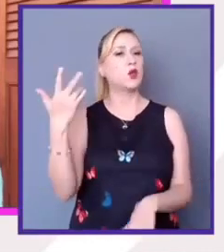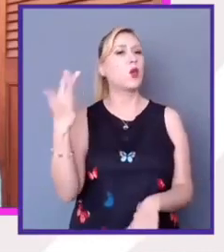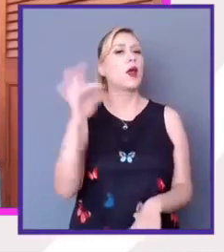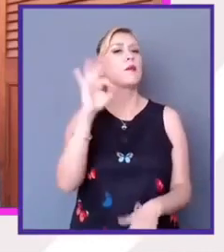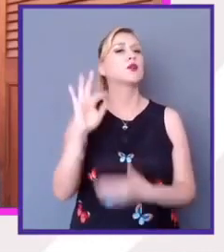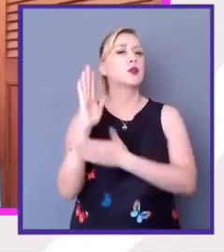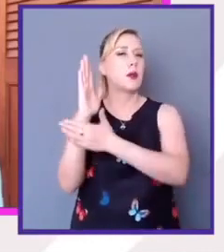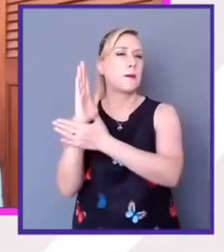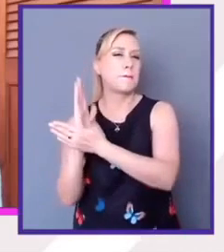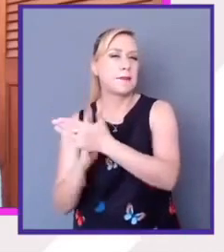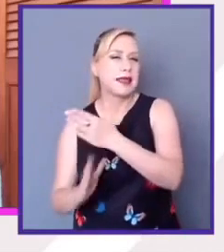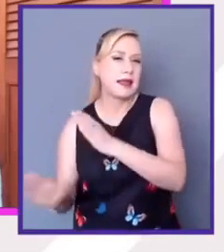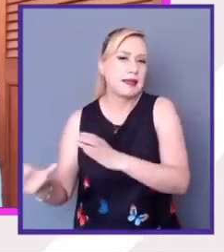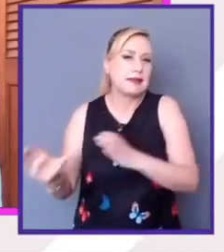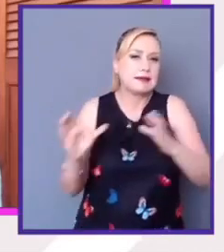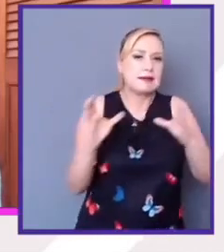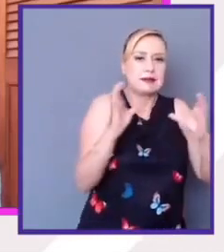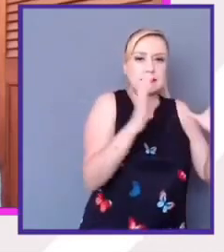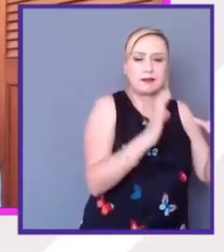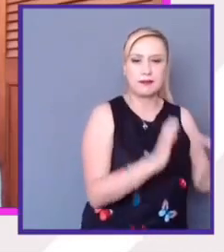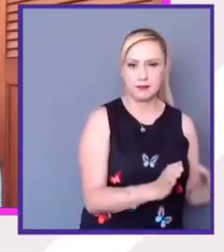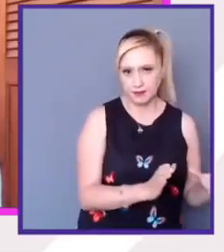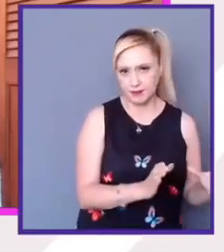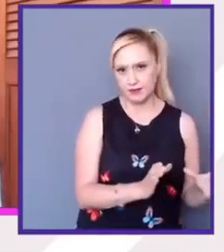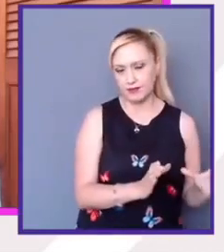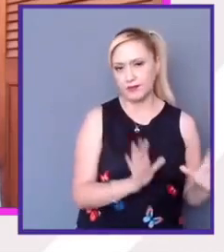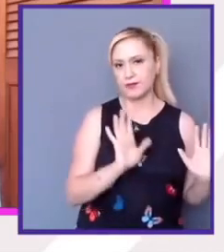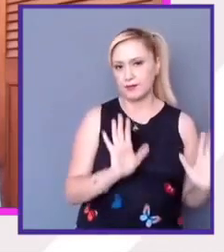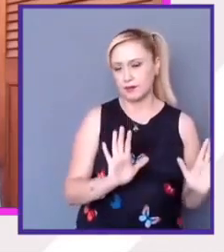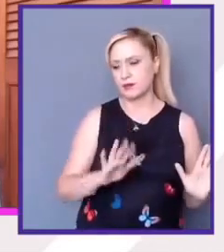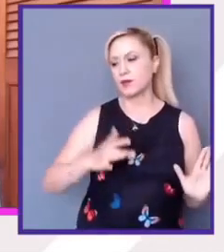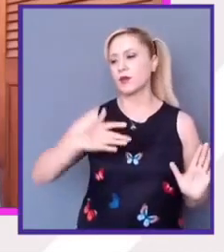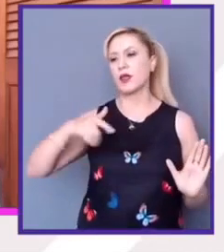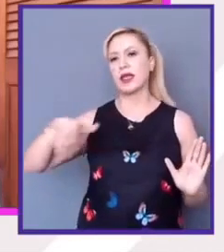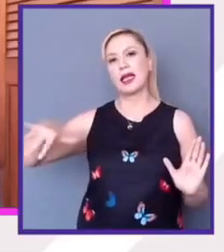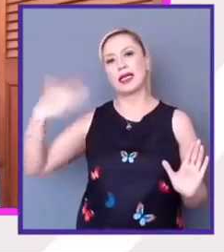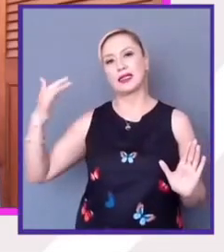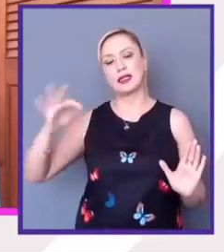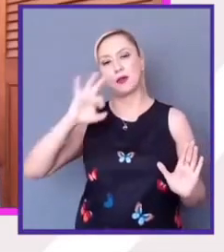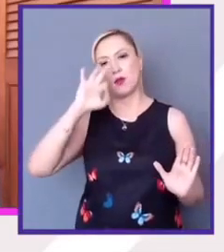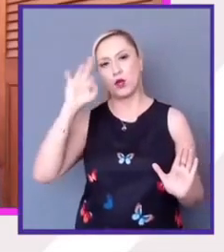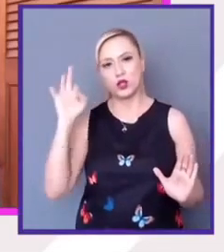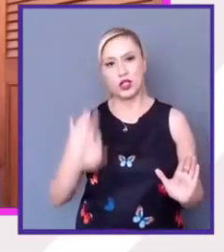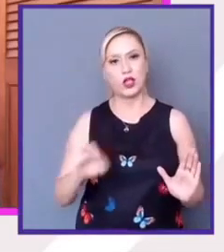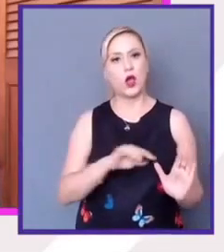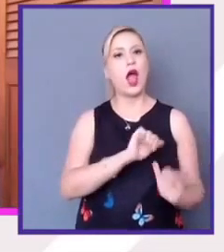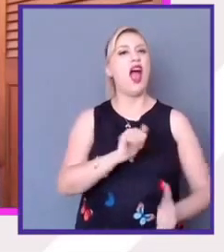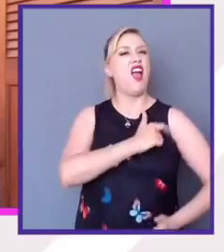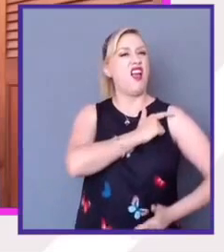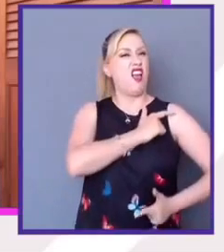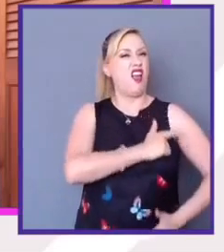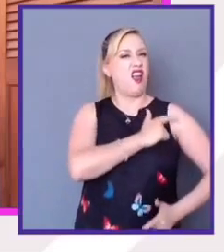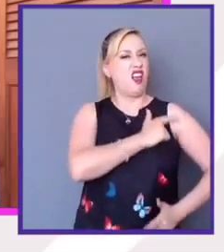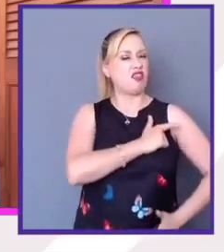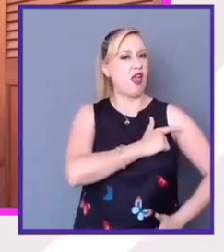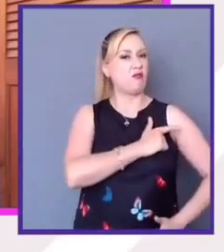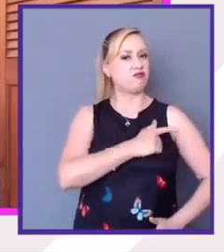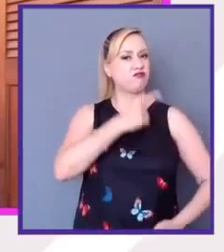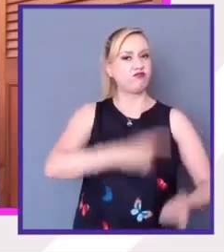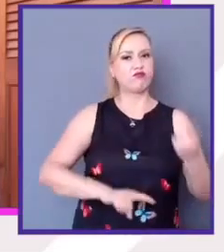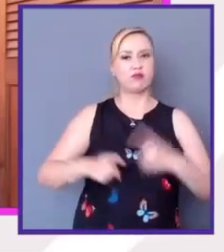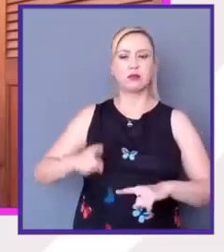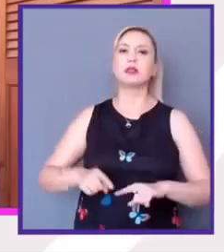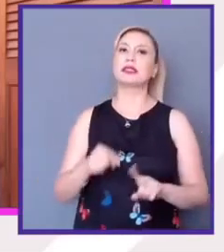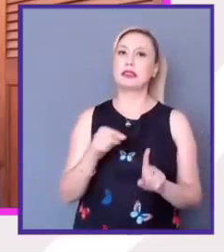de mi población en temas antirracistas, al 15% de mi equipo gerencial, ¿no? Y esto también tiene que ir